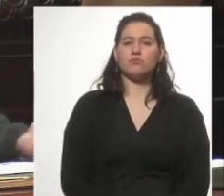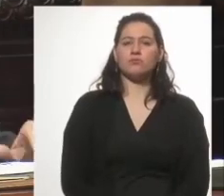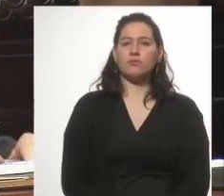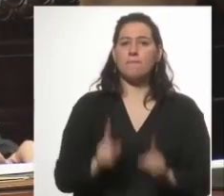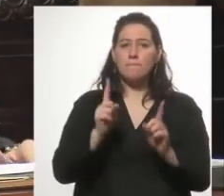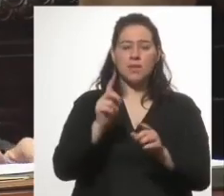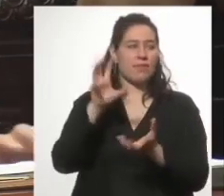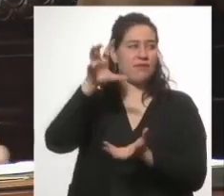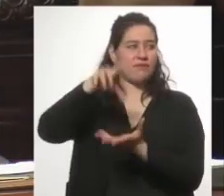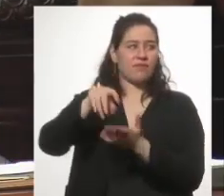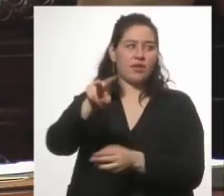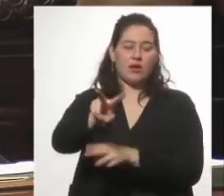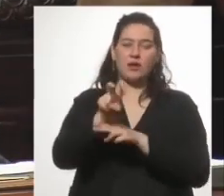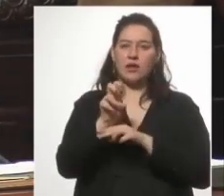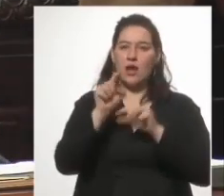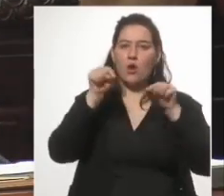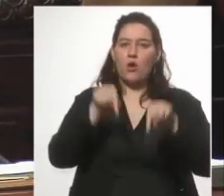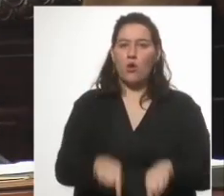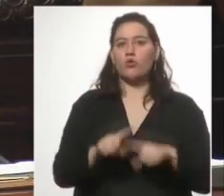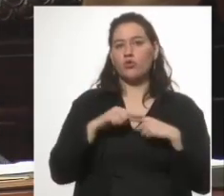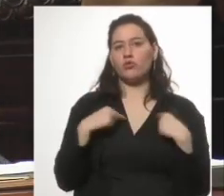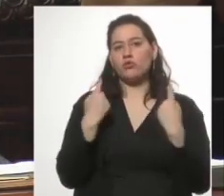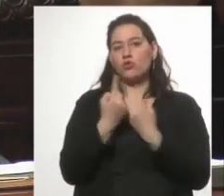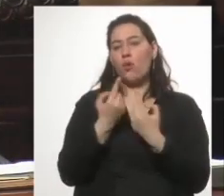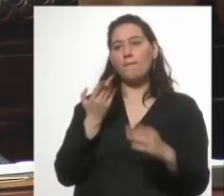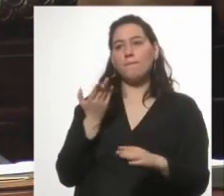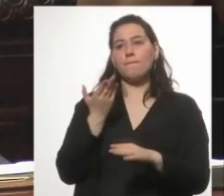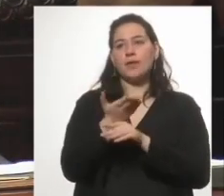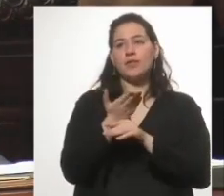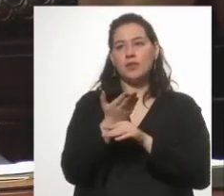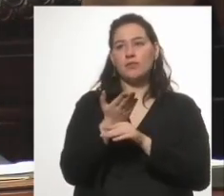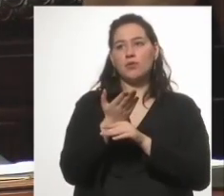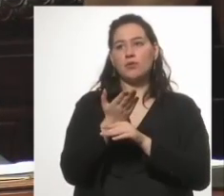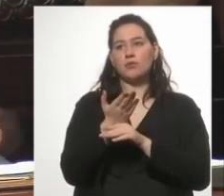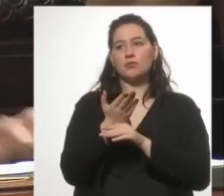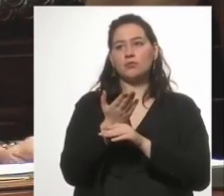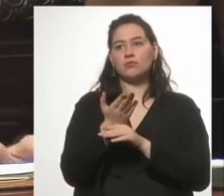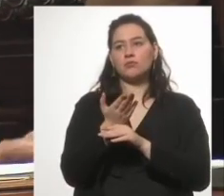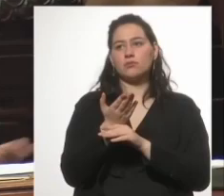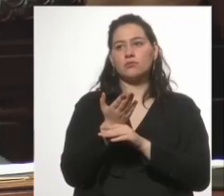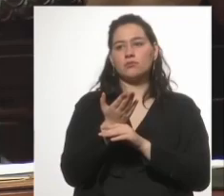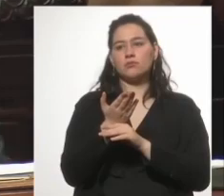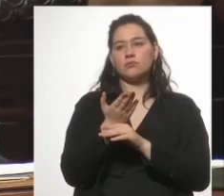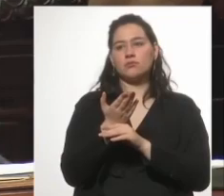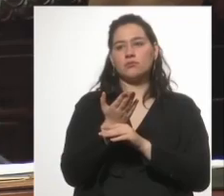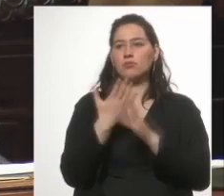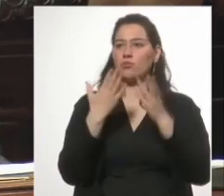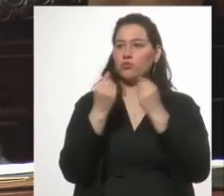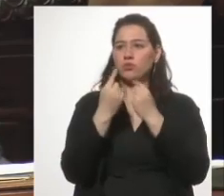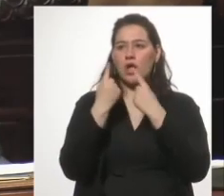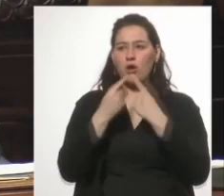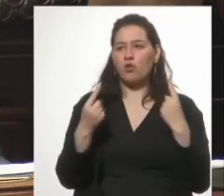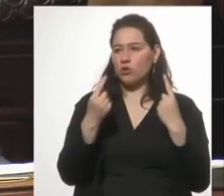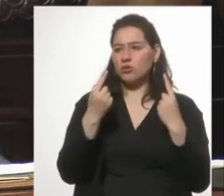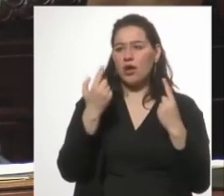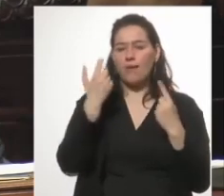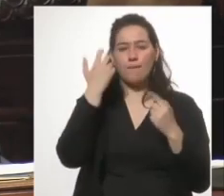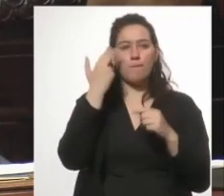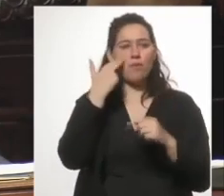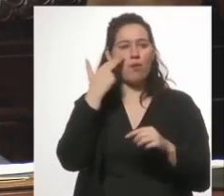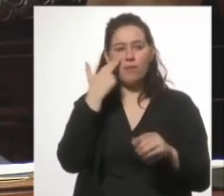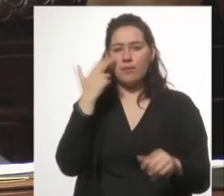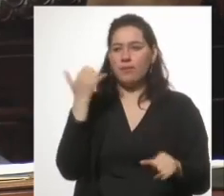misma Fiscalía a la cual hoy nosotros le pedimos su remoción por múltiples